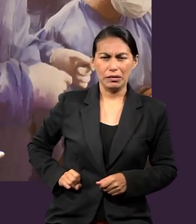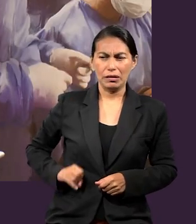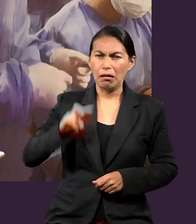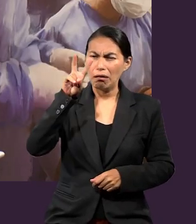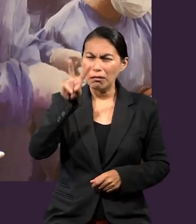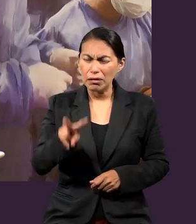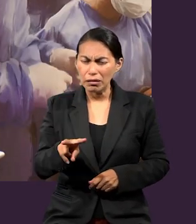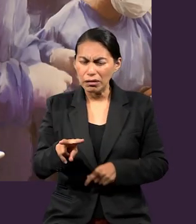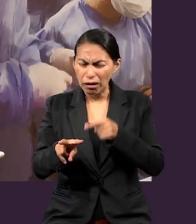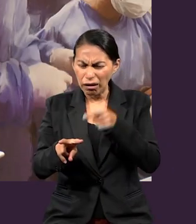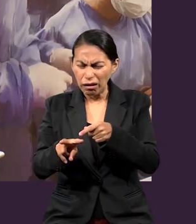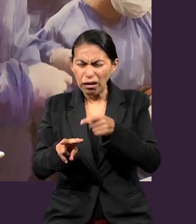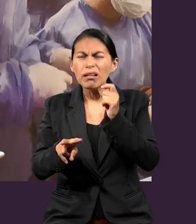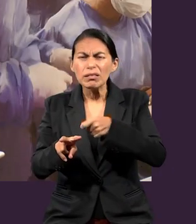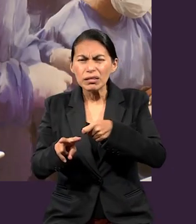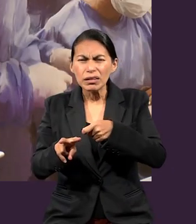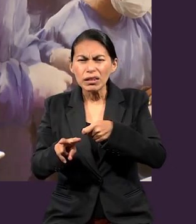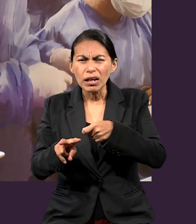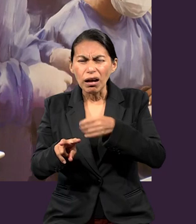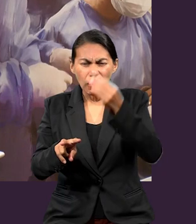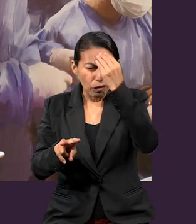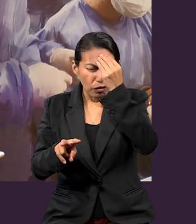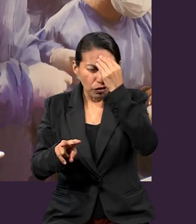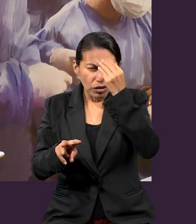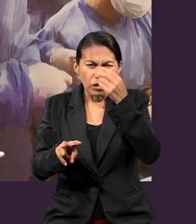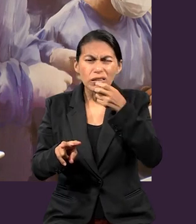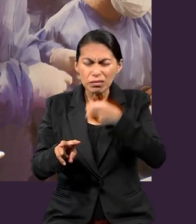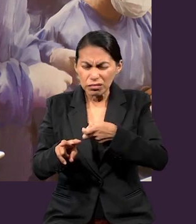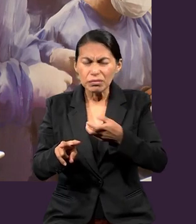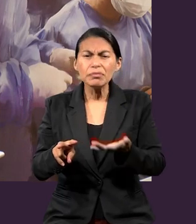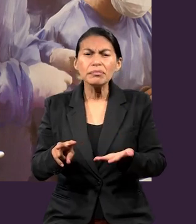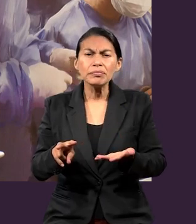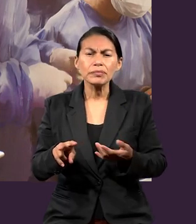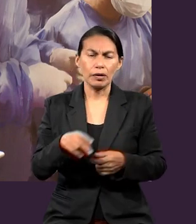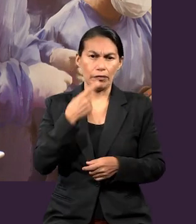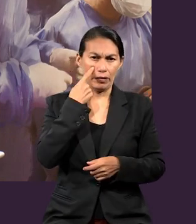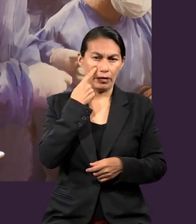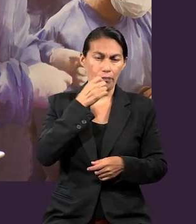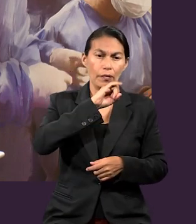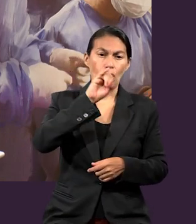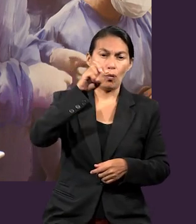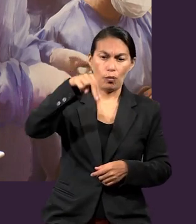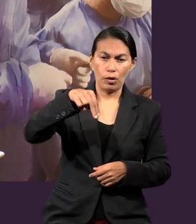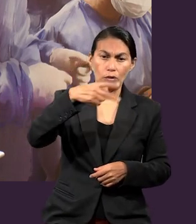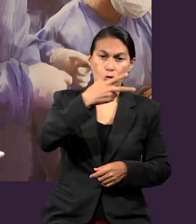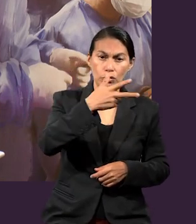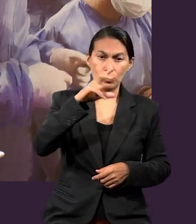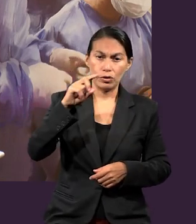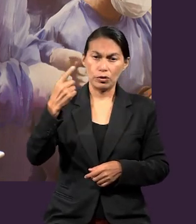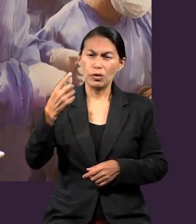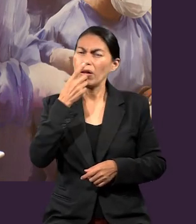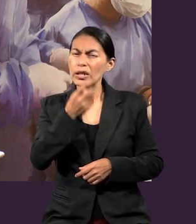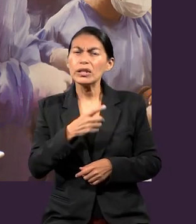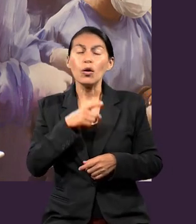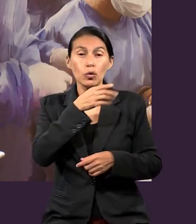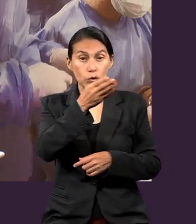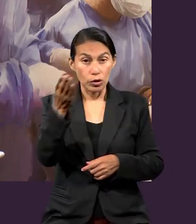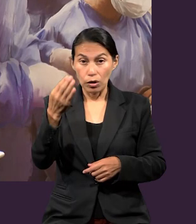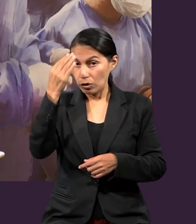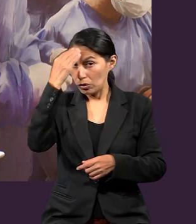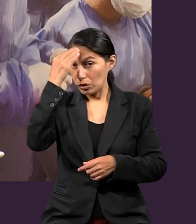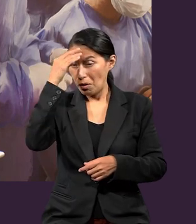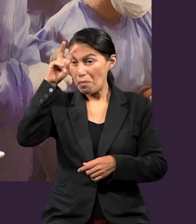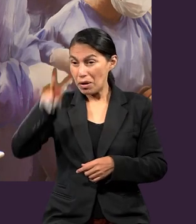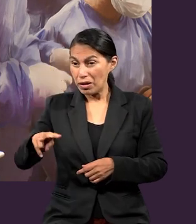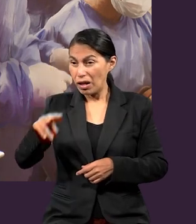acerca de la verdad, hablaba de los que conocemos la verdad. ¿Y qué es la verdad? En Juan 8, 32 se nos dice, y conoceréis la